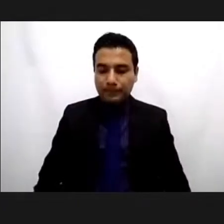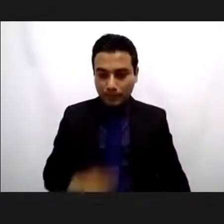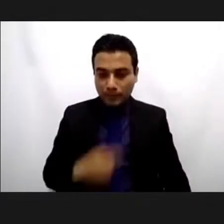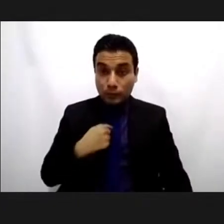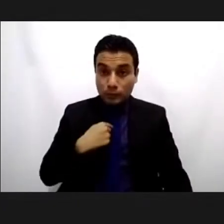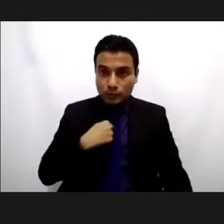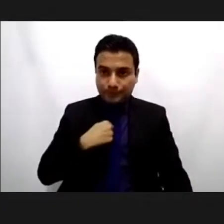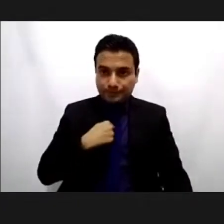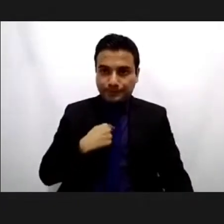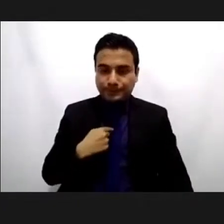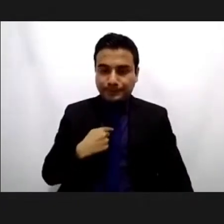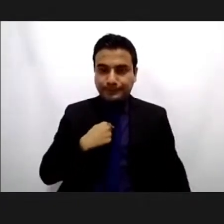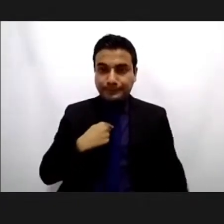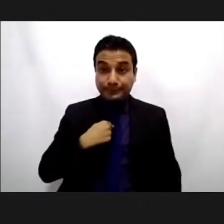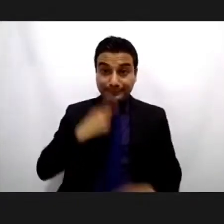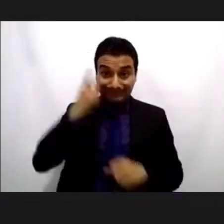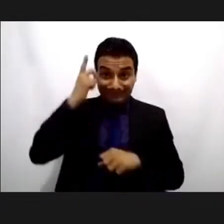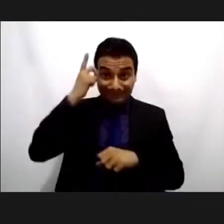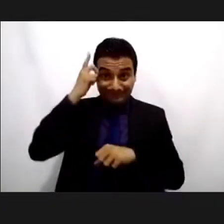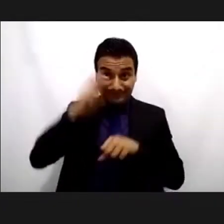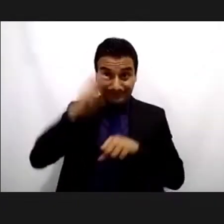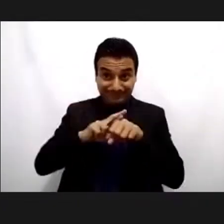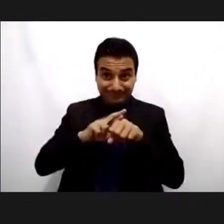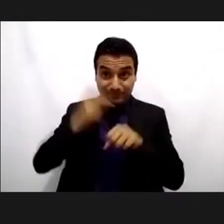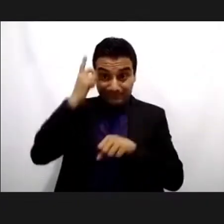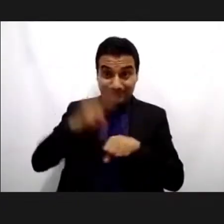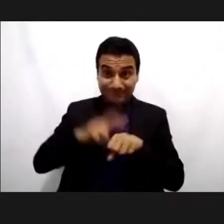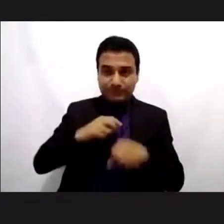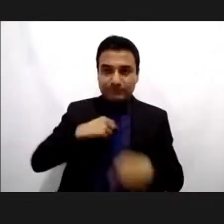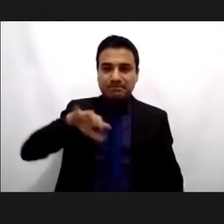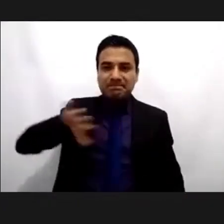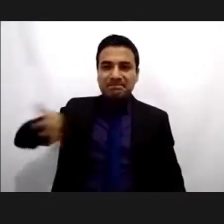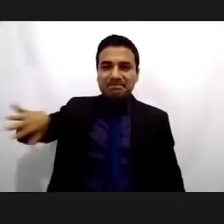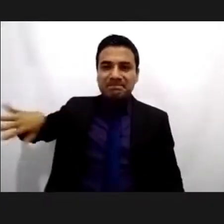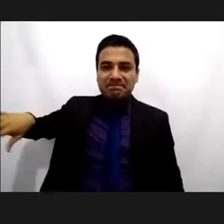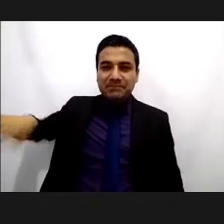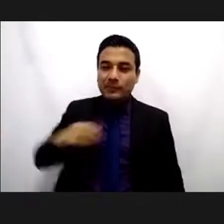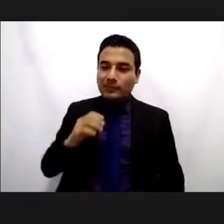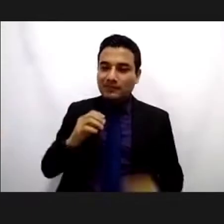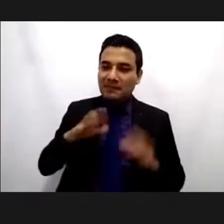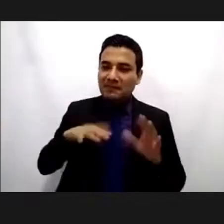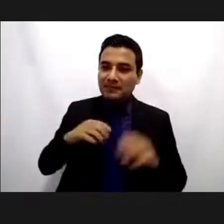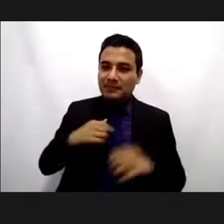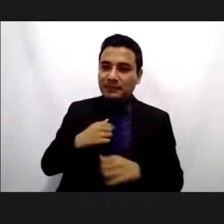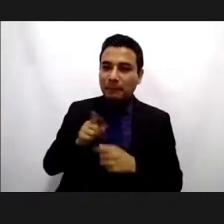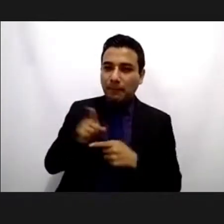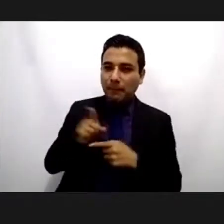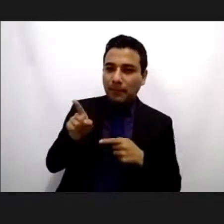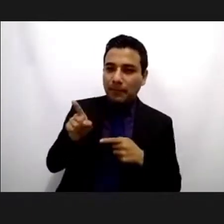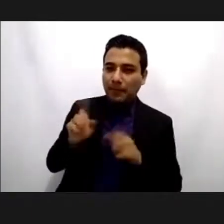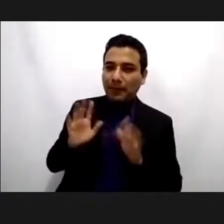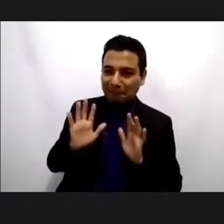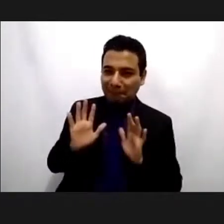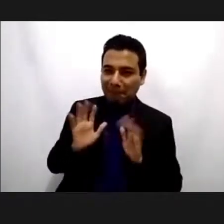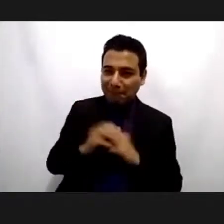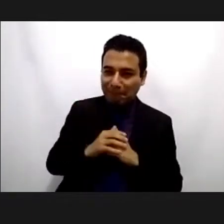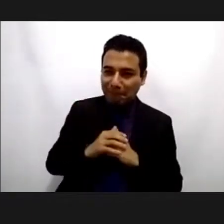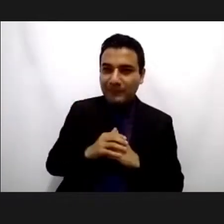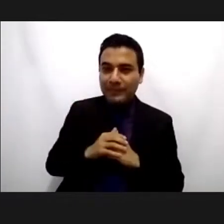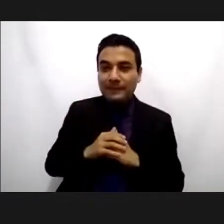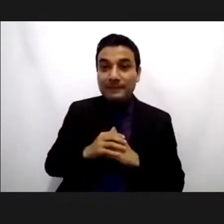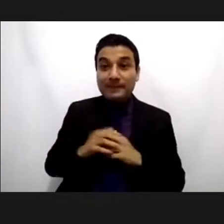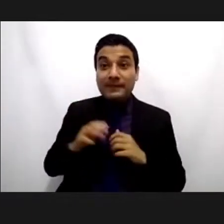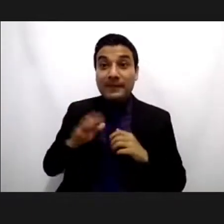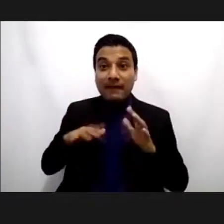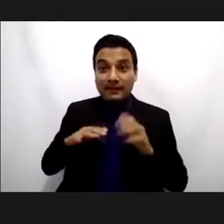Yo cuando voy a dirigir trato de olvidar al director y muchas veces trato de provocarlo. En el único lugar donde tengo reuniones con el